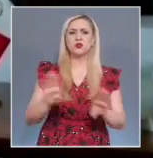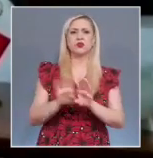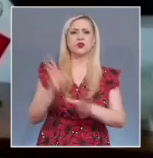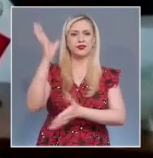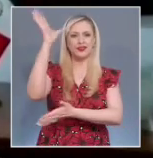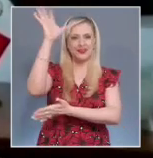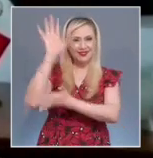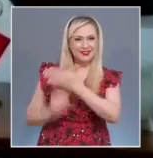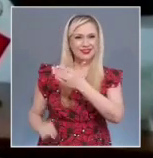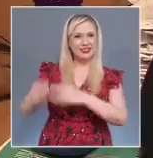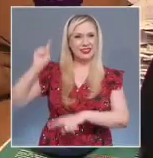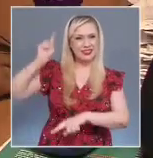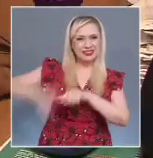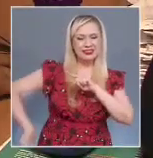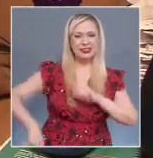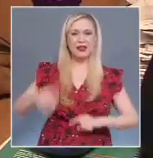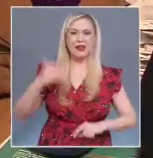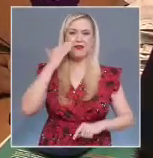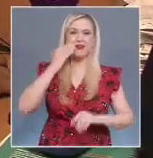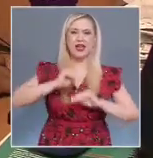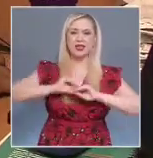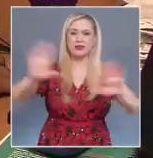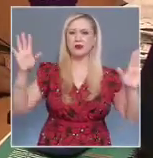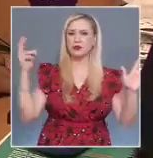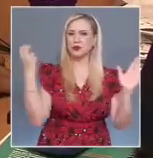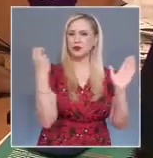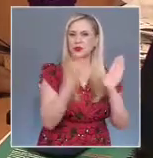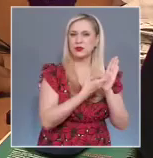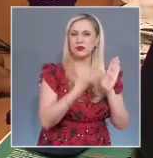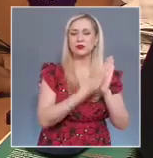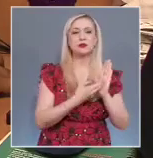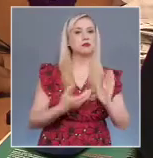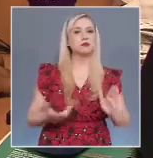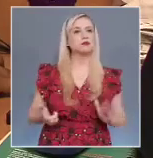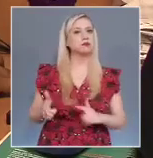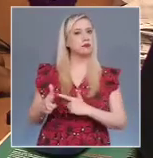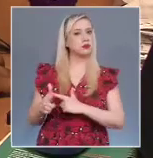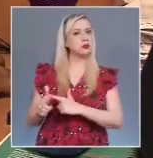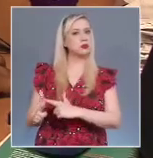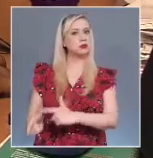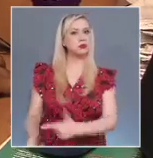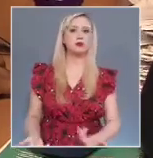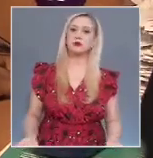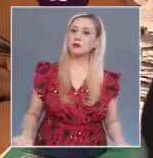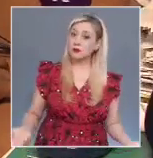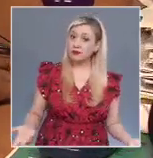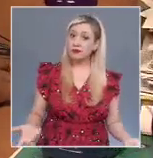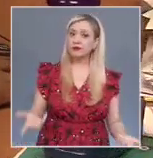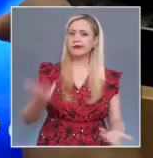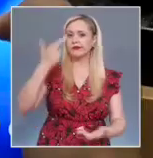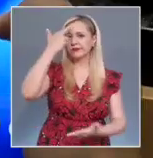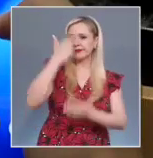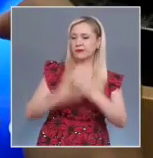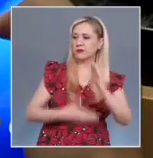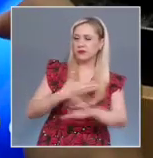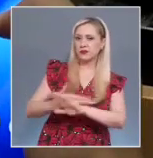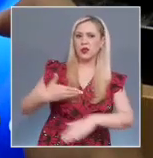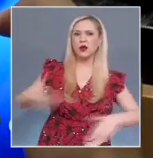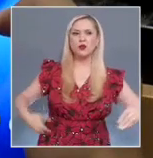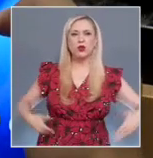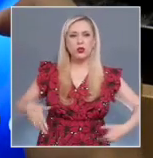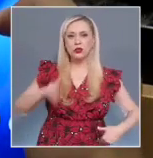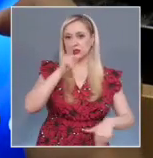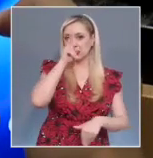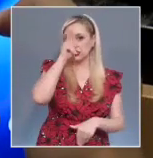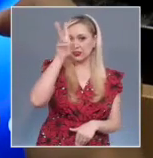ejemplo, estas publicaciones. Indicaron que este tipo de violencia se refiere a actos de acoso, hostigamiento, amenazas e insultos que